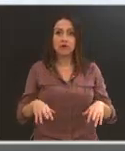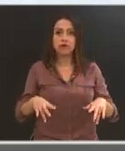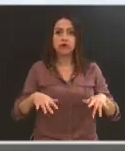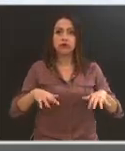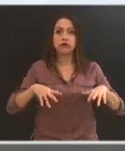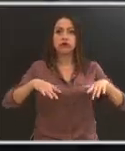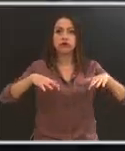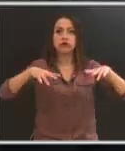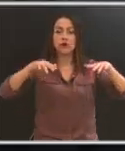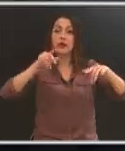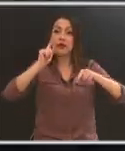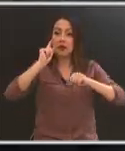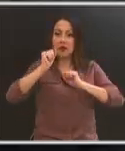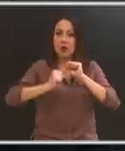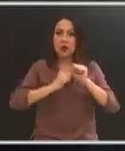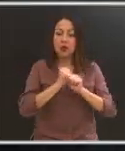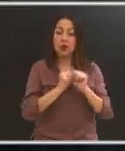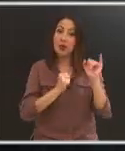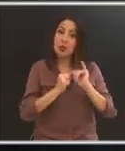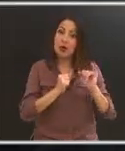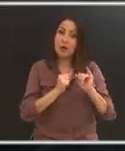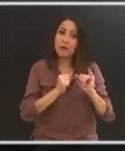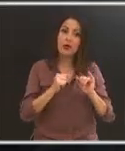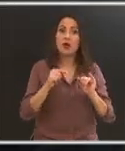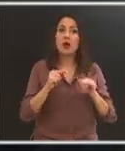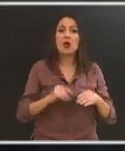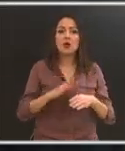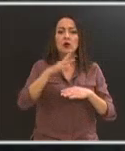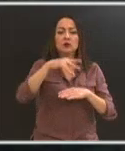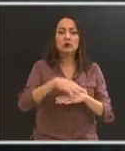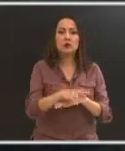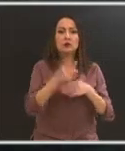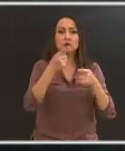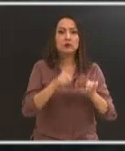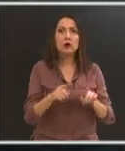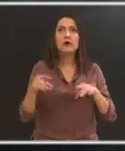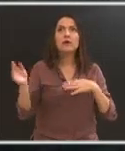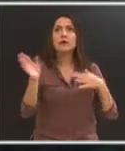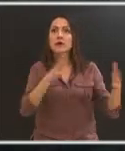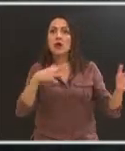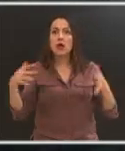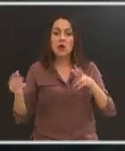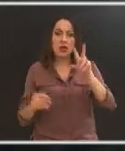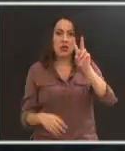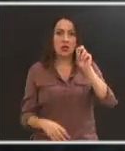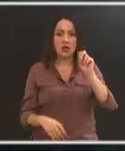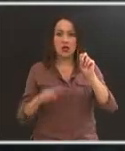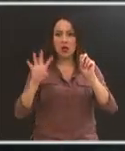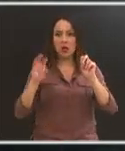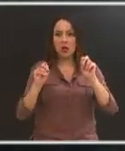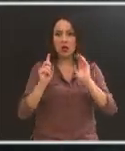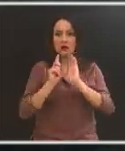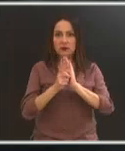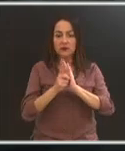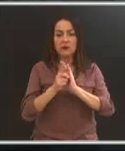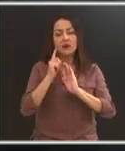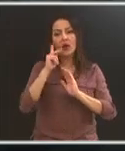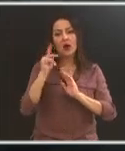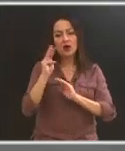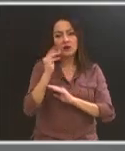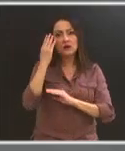más altas del año. Además de las marejadas, podrían darse vientos de entre 30 y 40 kilómetros por hora, lo